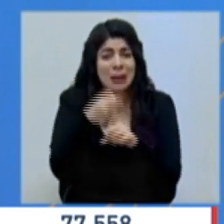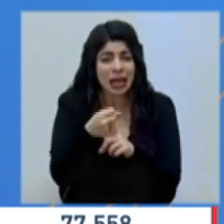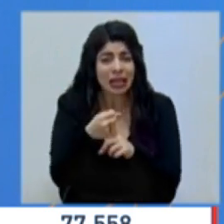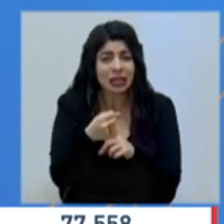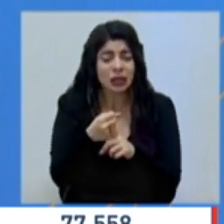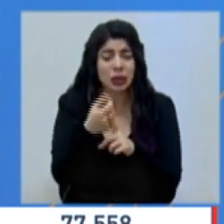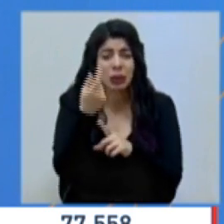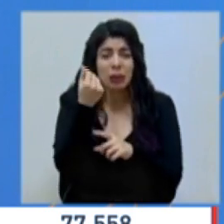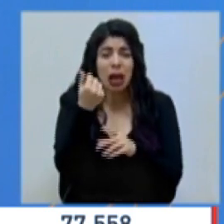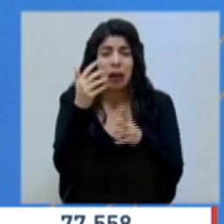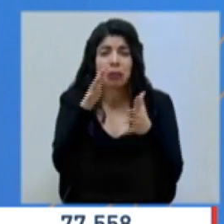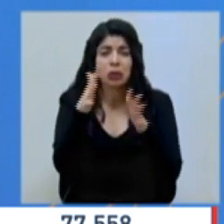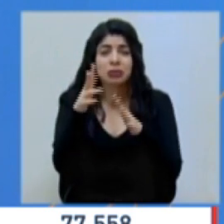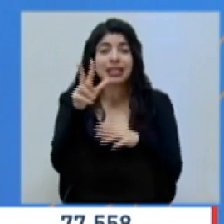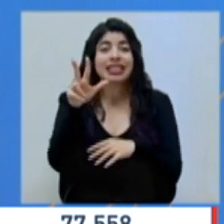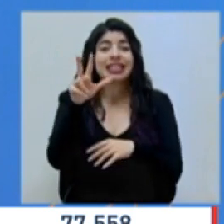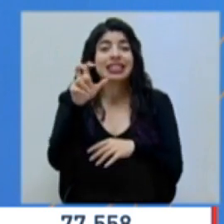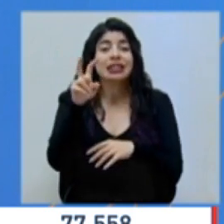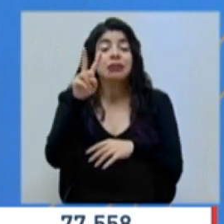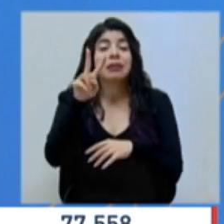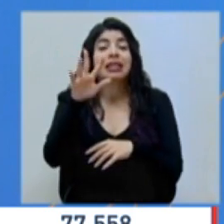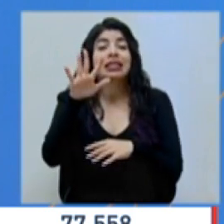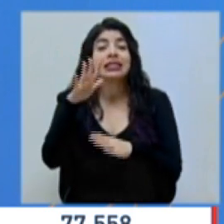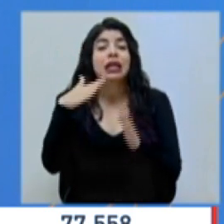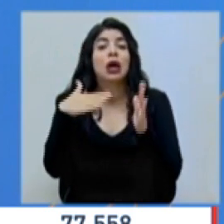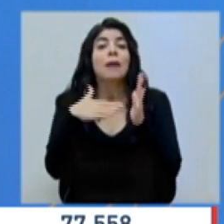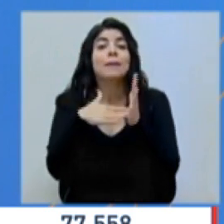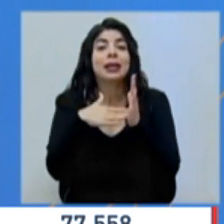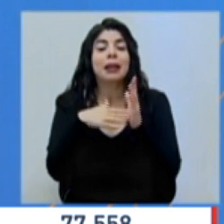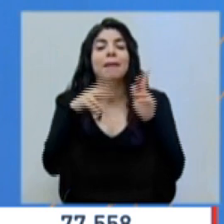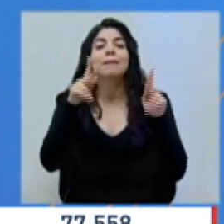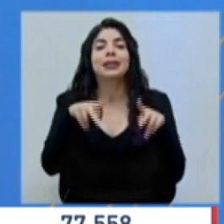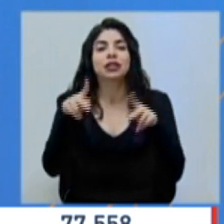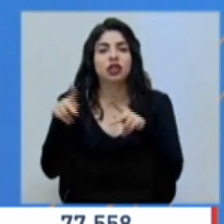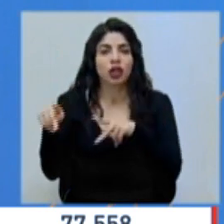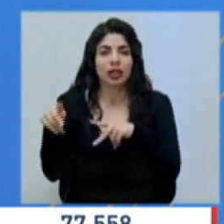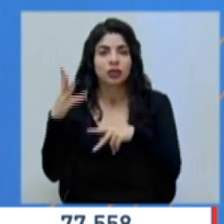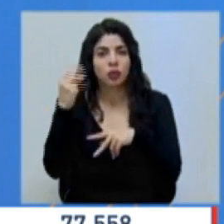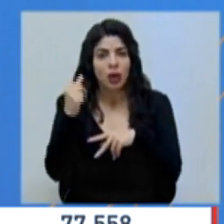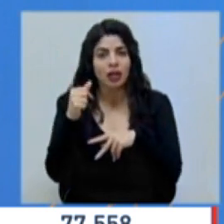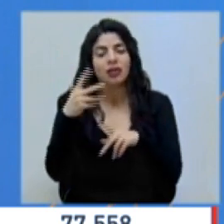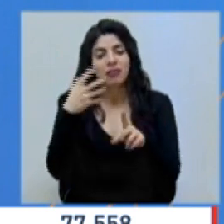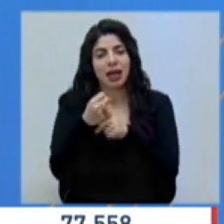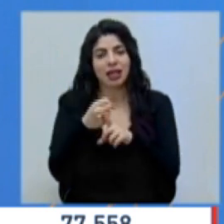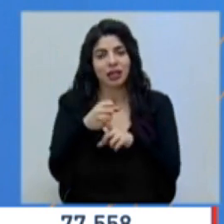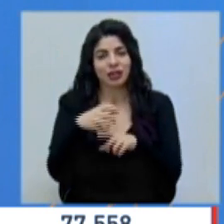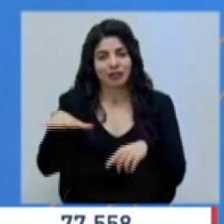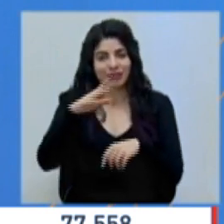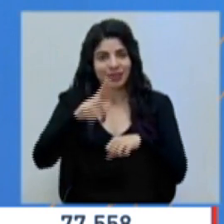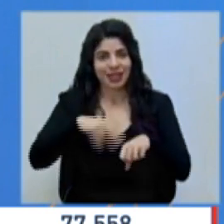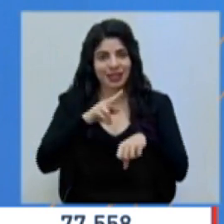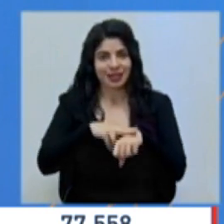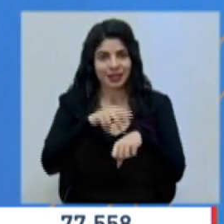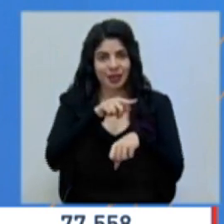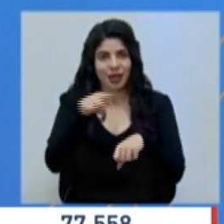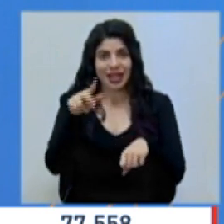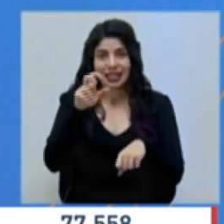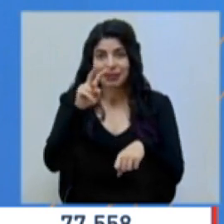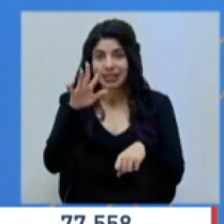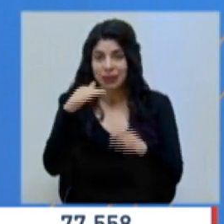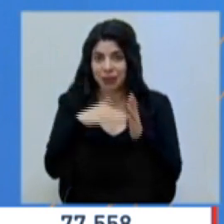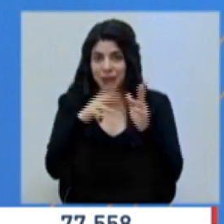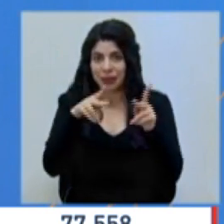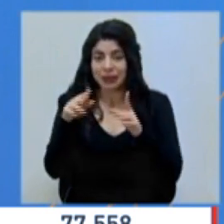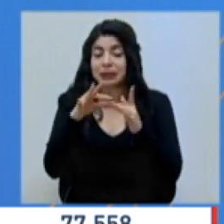afectación a aproximadamente 325.000 personas en el territorio nacional, particularmente en